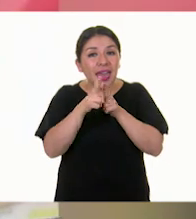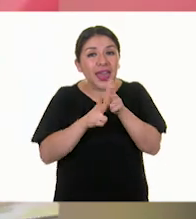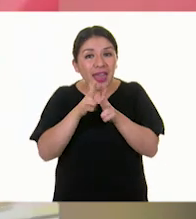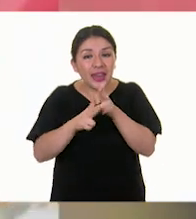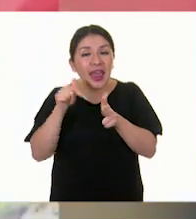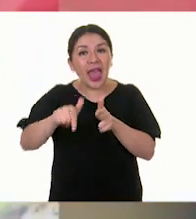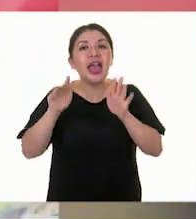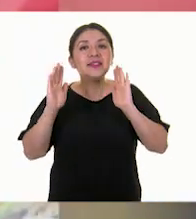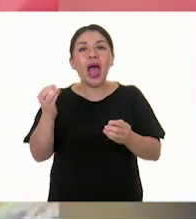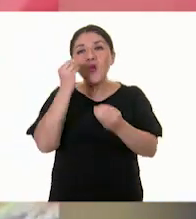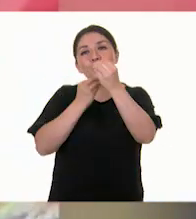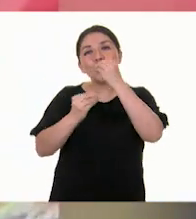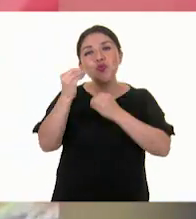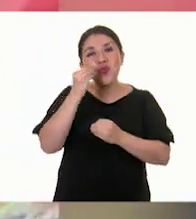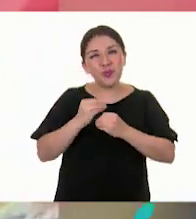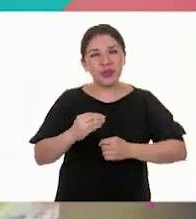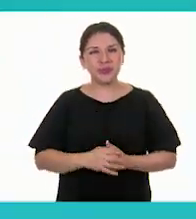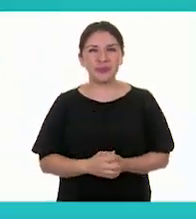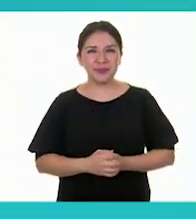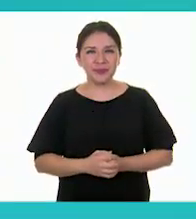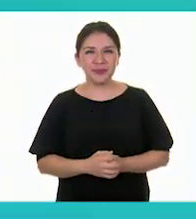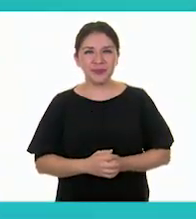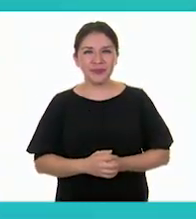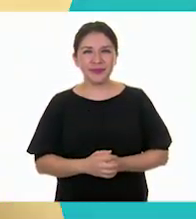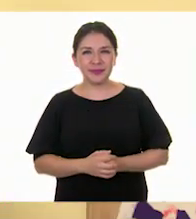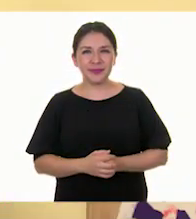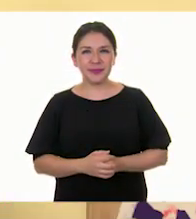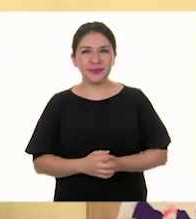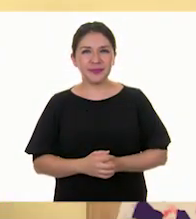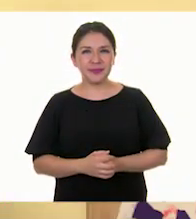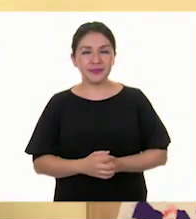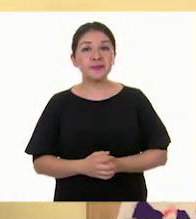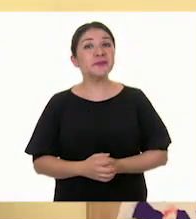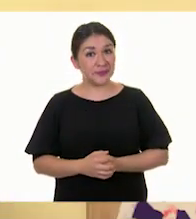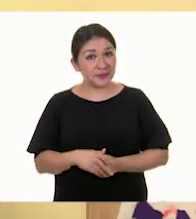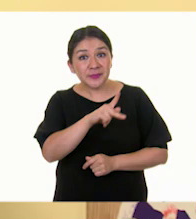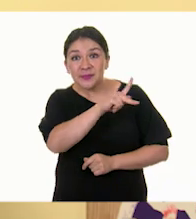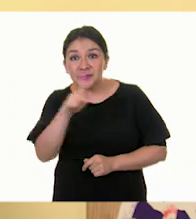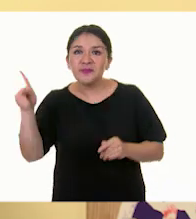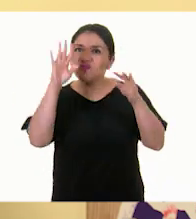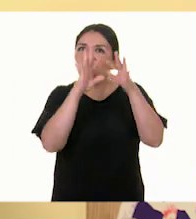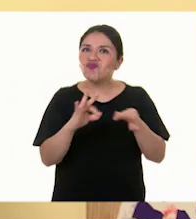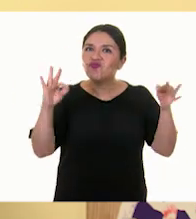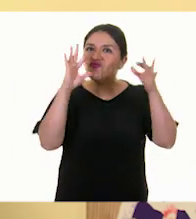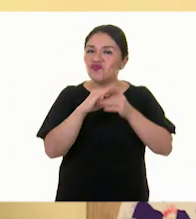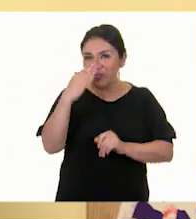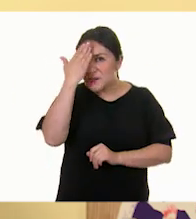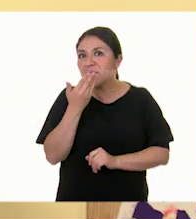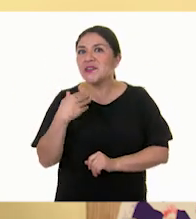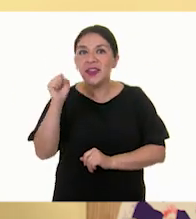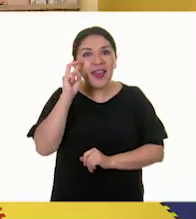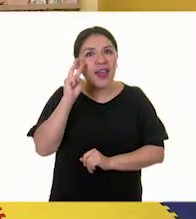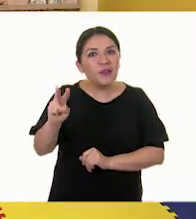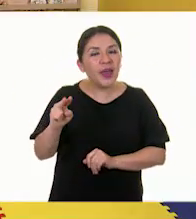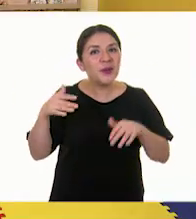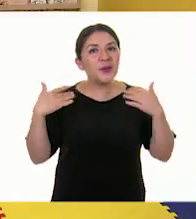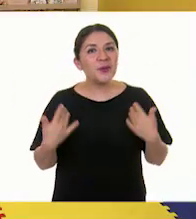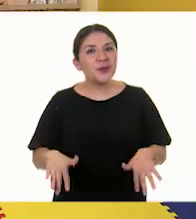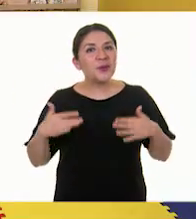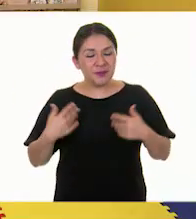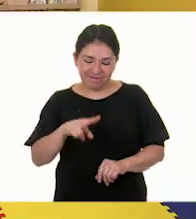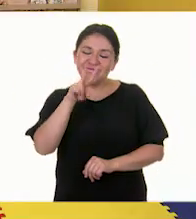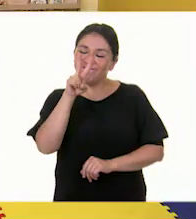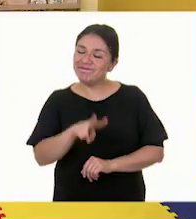estaba comiendo calameros. ¡Qué narradoras y narradores tan talentosos acabamos de ver!